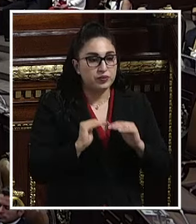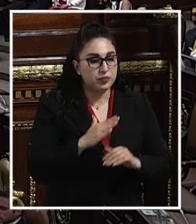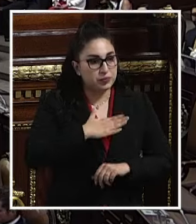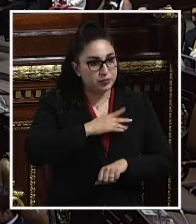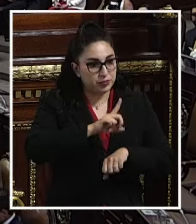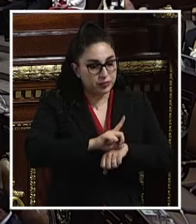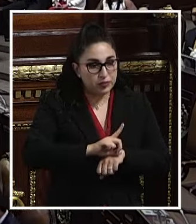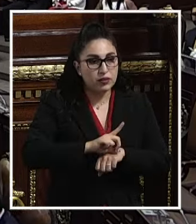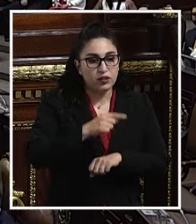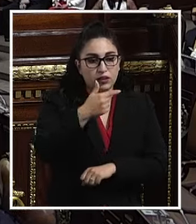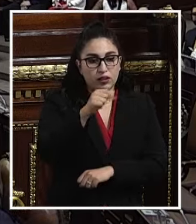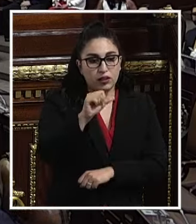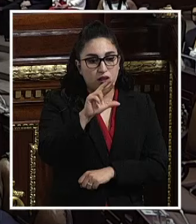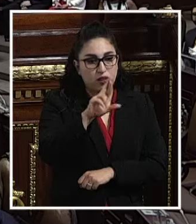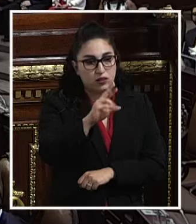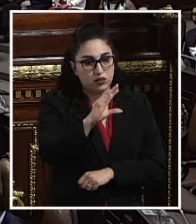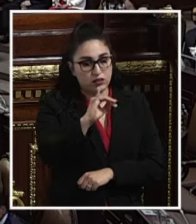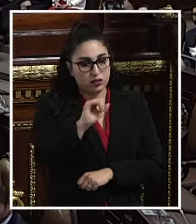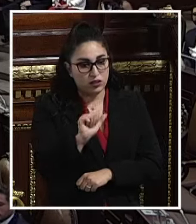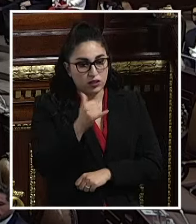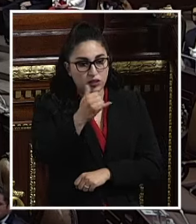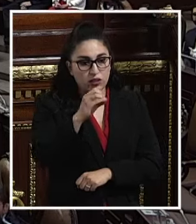Buenos días, García Ortega Yolanda, presente.